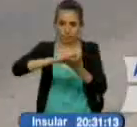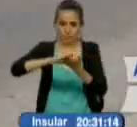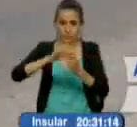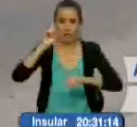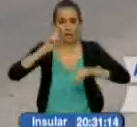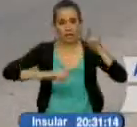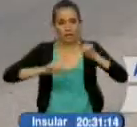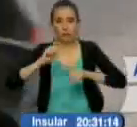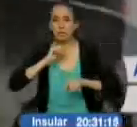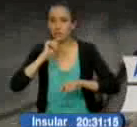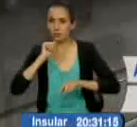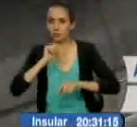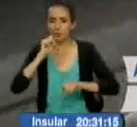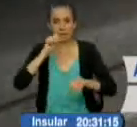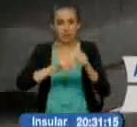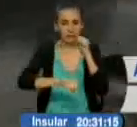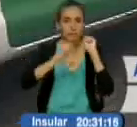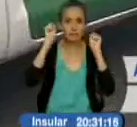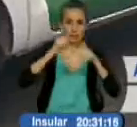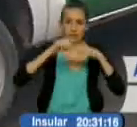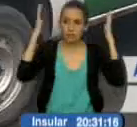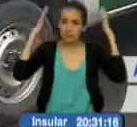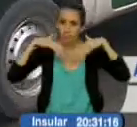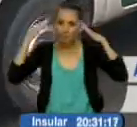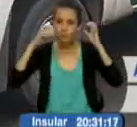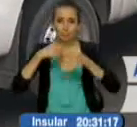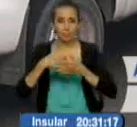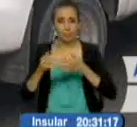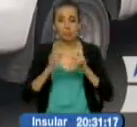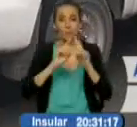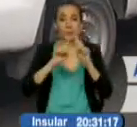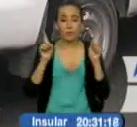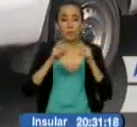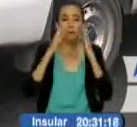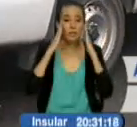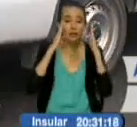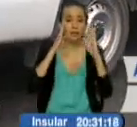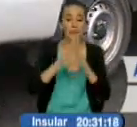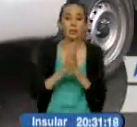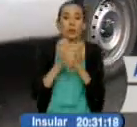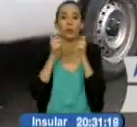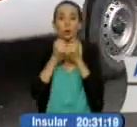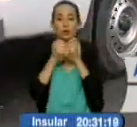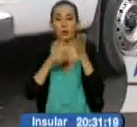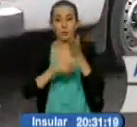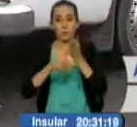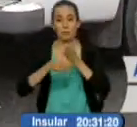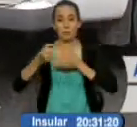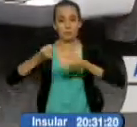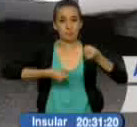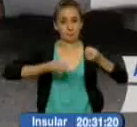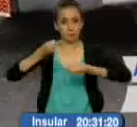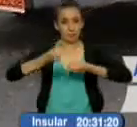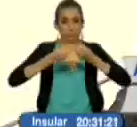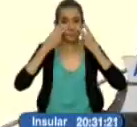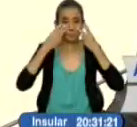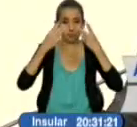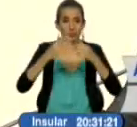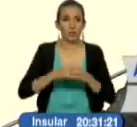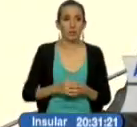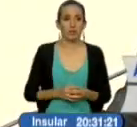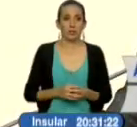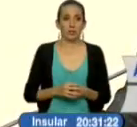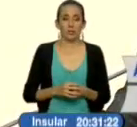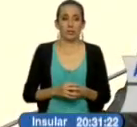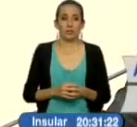alguna afectación tras la temporada invernal. Detalle que se puede verificar en las cuentas oficiales del Ministerio de Transporte y Obras Públicas.